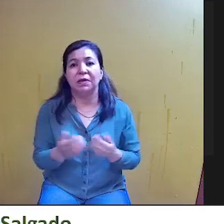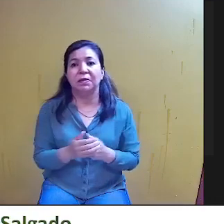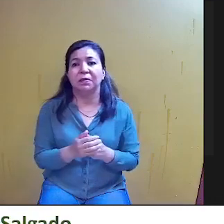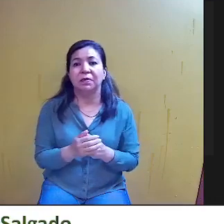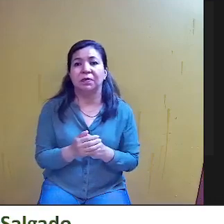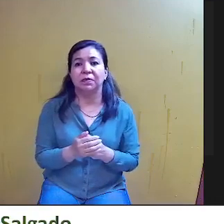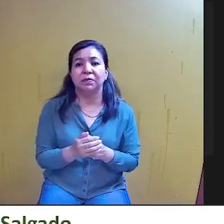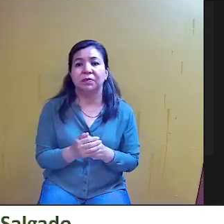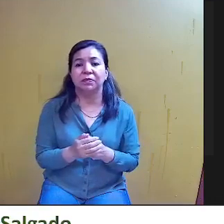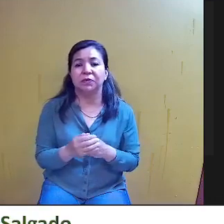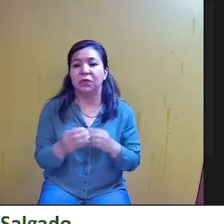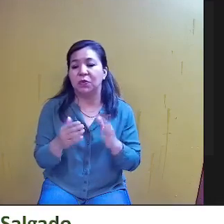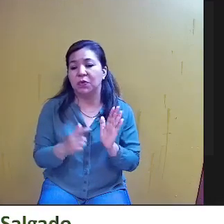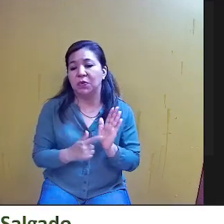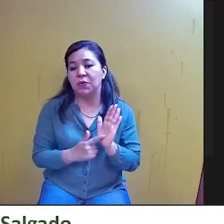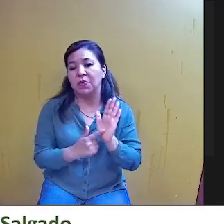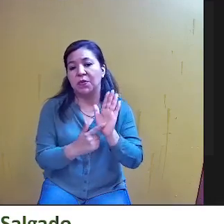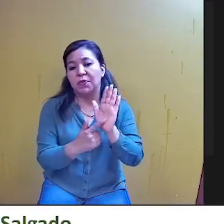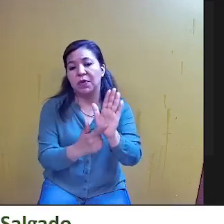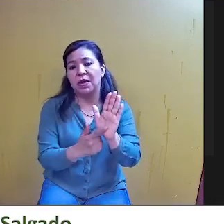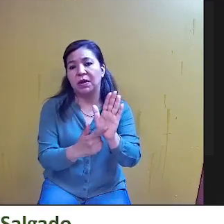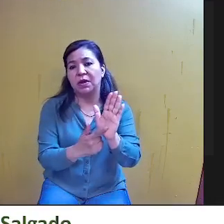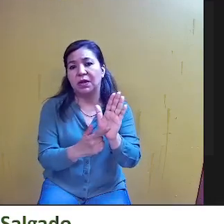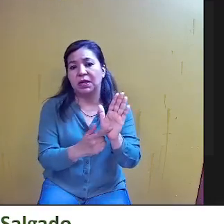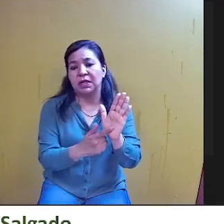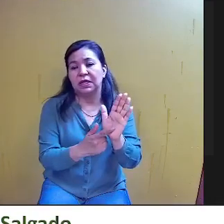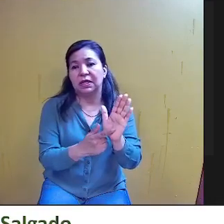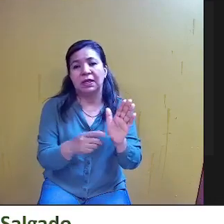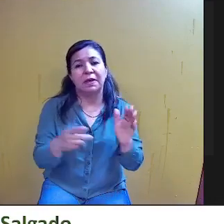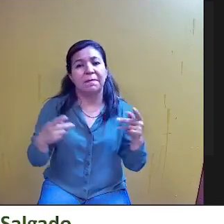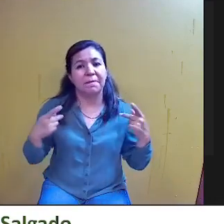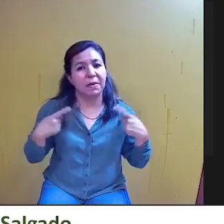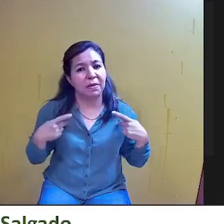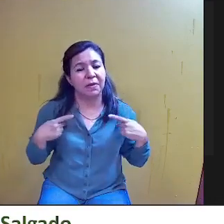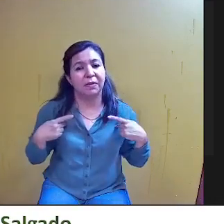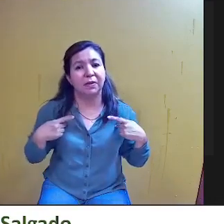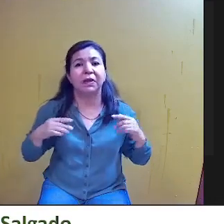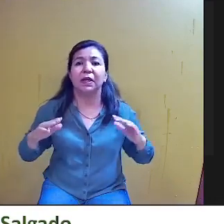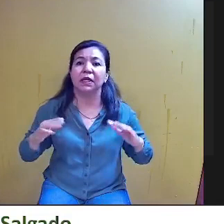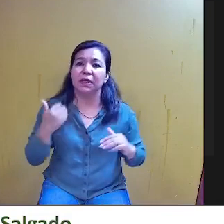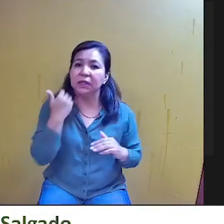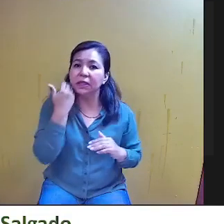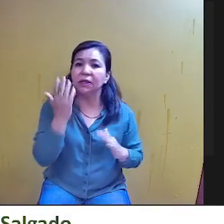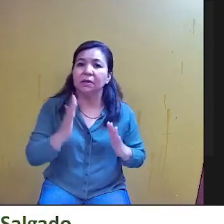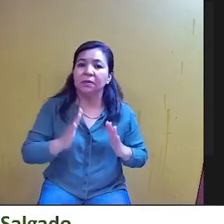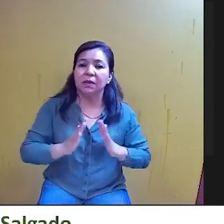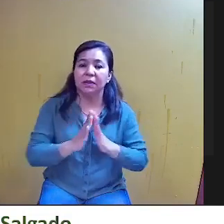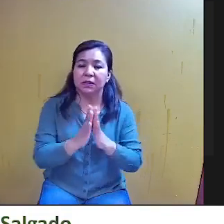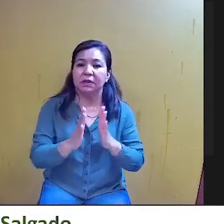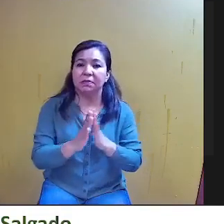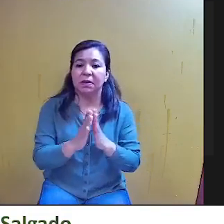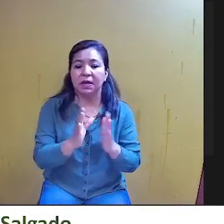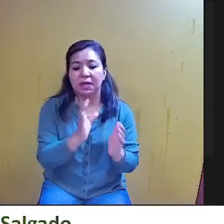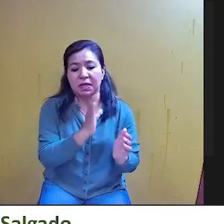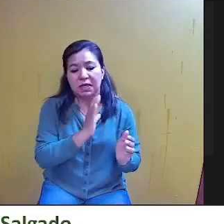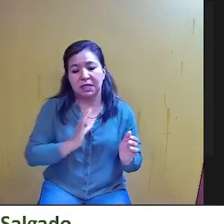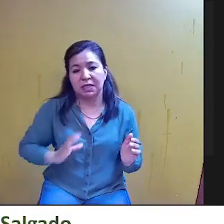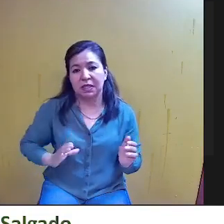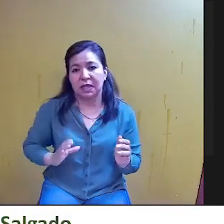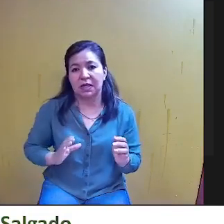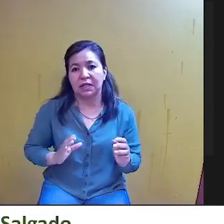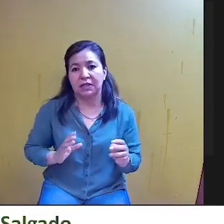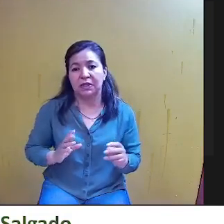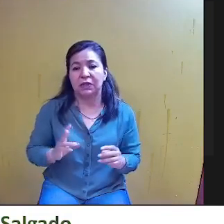posible sobreexposición de dirigentes, simpatizantes, militantes o voceros de